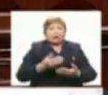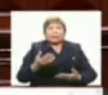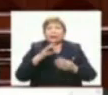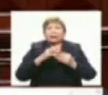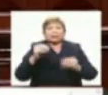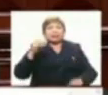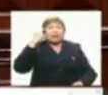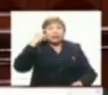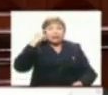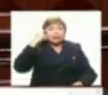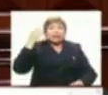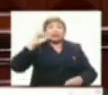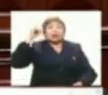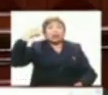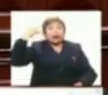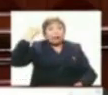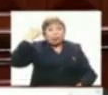de China y luego del Japón.